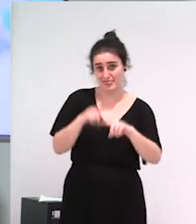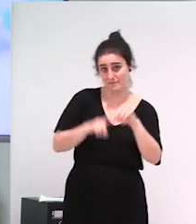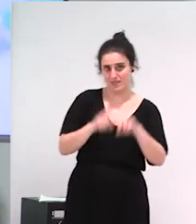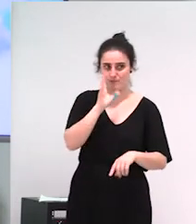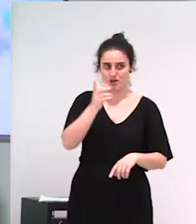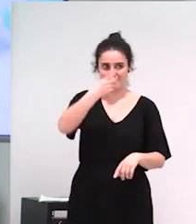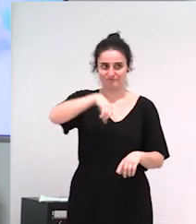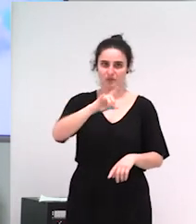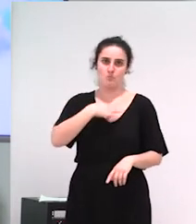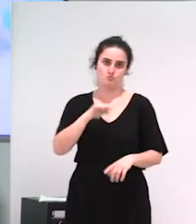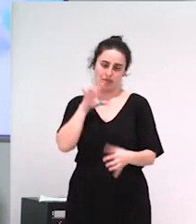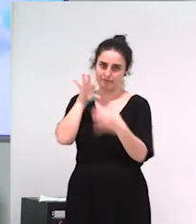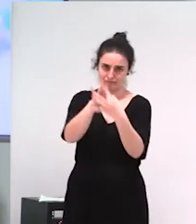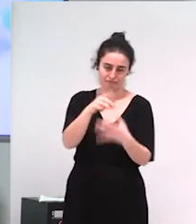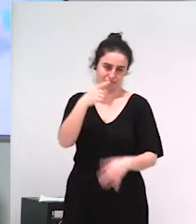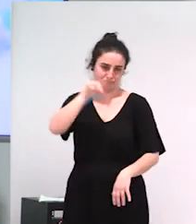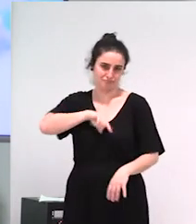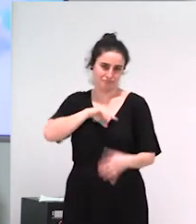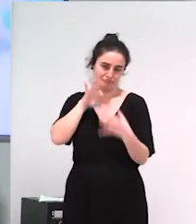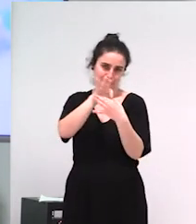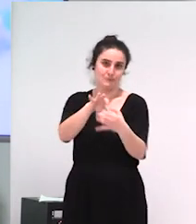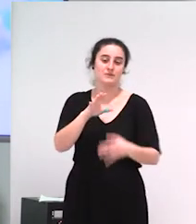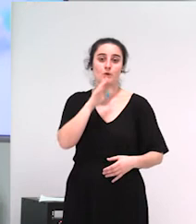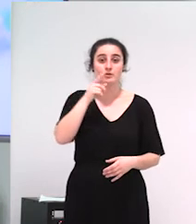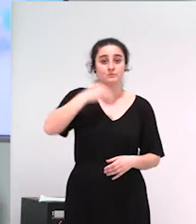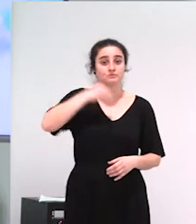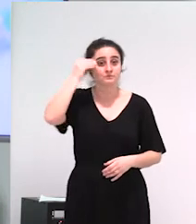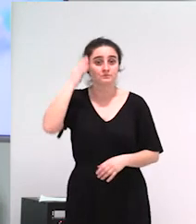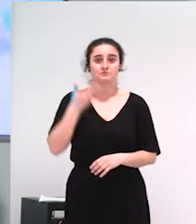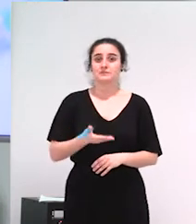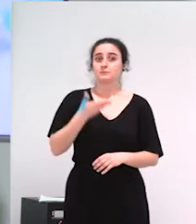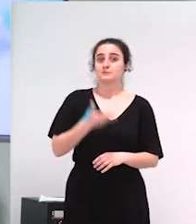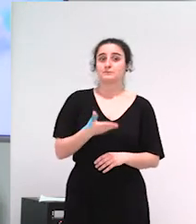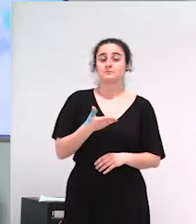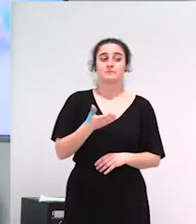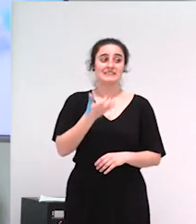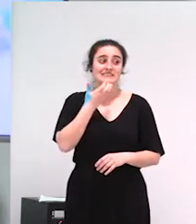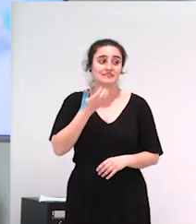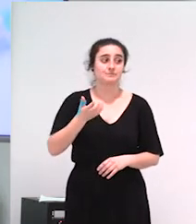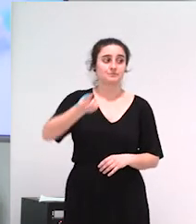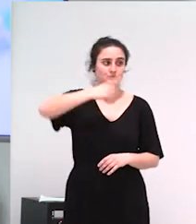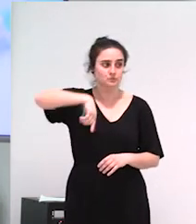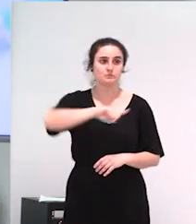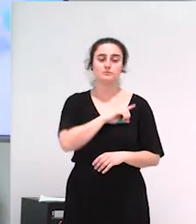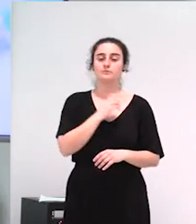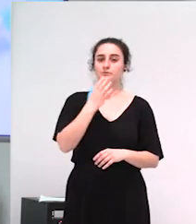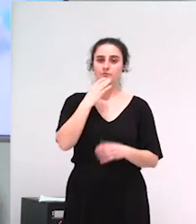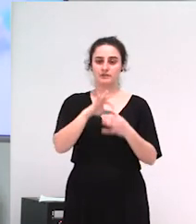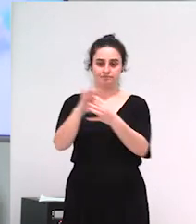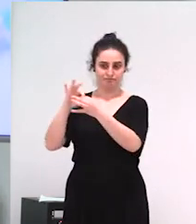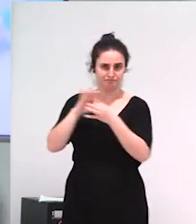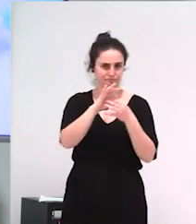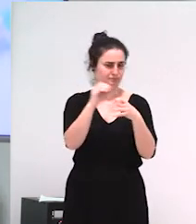identificarnos en ello. Por lo tanto, creo que es fundamental ver que si trabajamos en relación, si